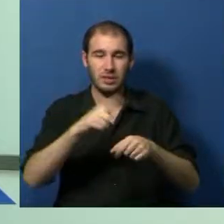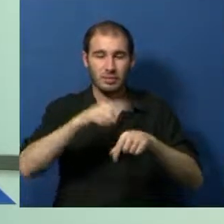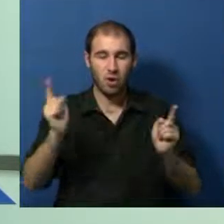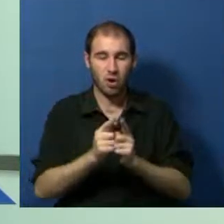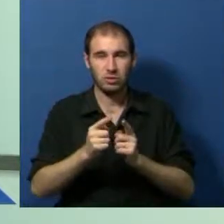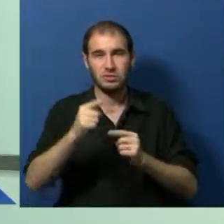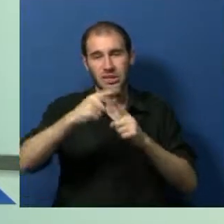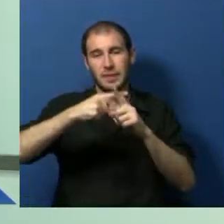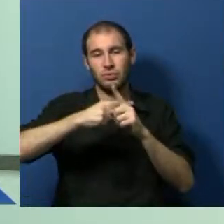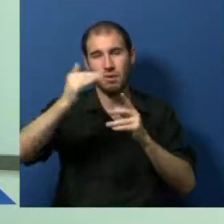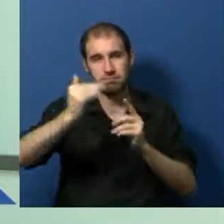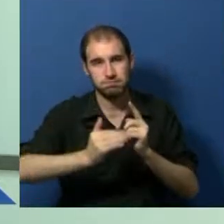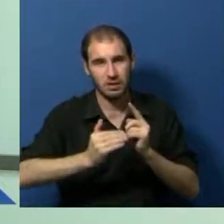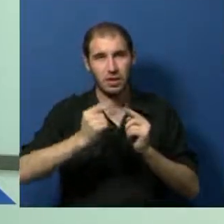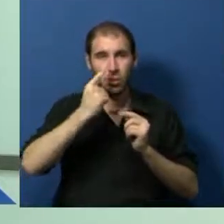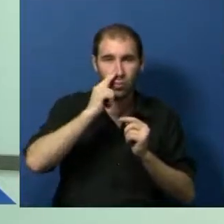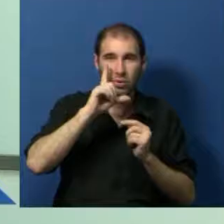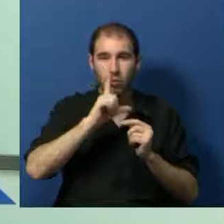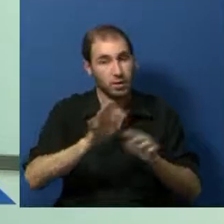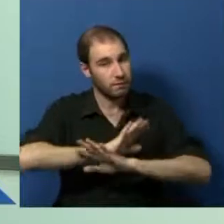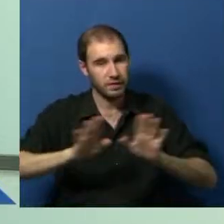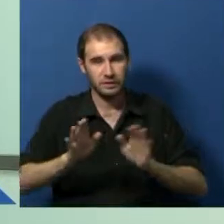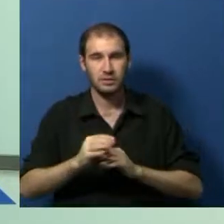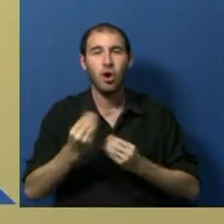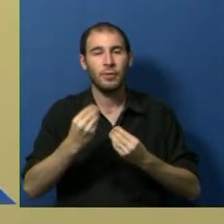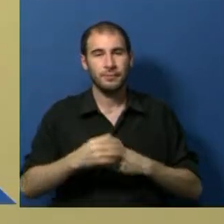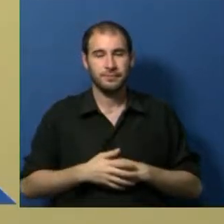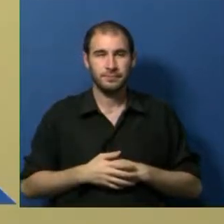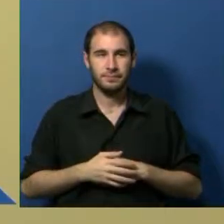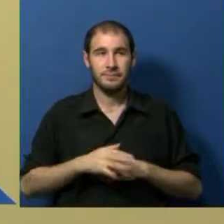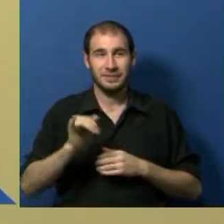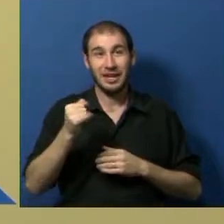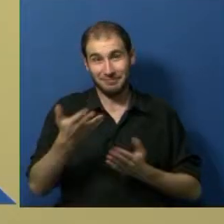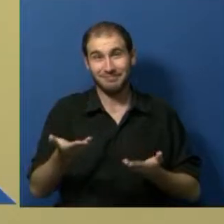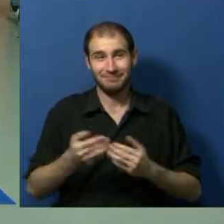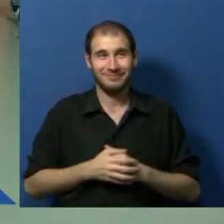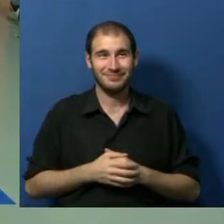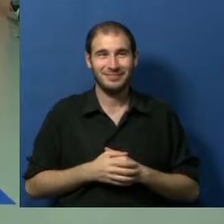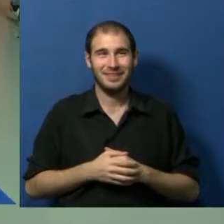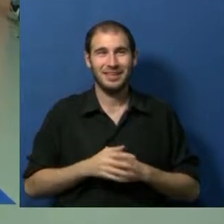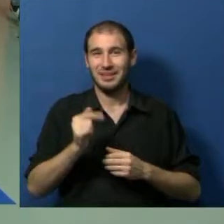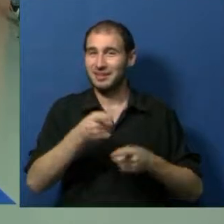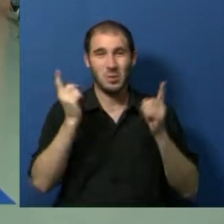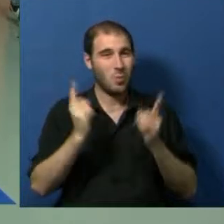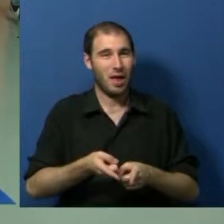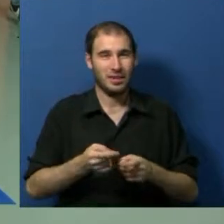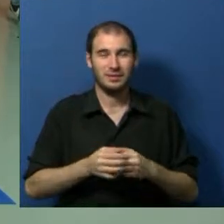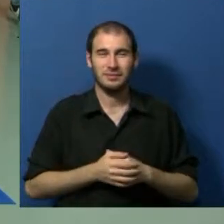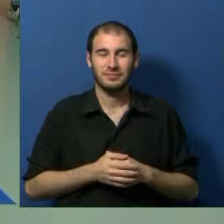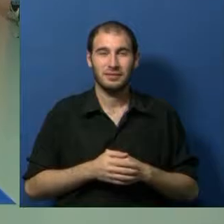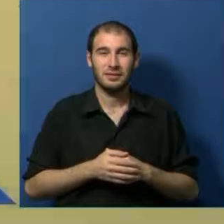con algunas bajas temperaturas, junio y julio y nada más, ¿cómo lo ves? Sí. De hecho, va a estar exactamente así. Va a